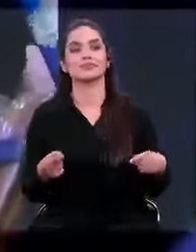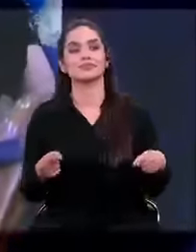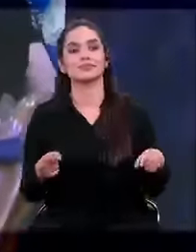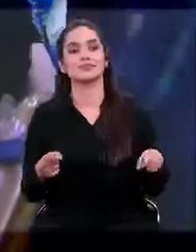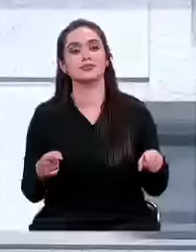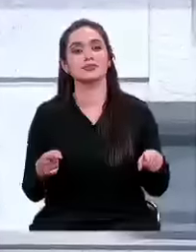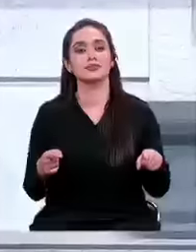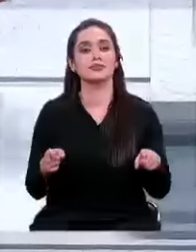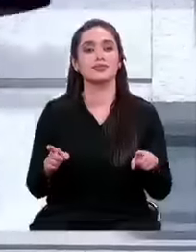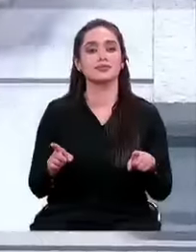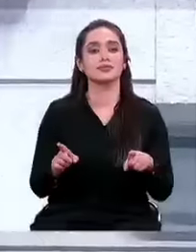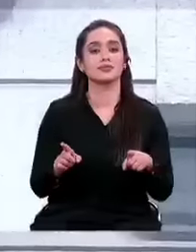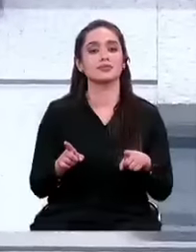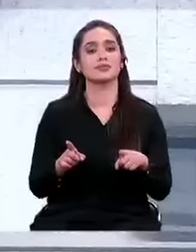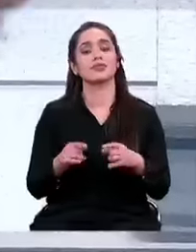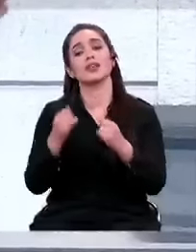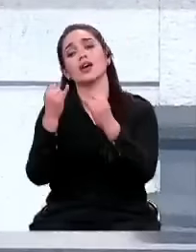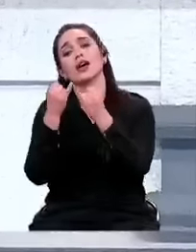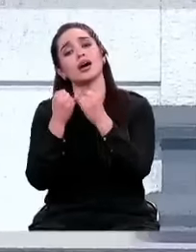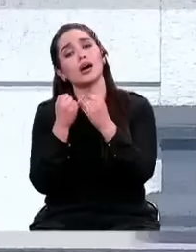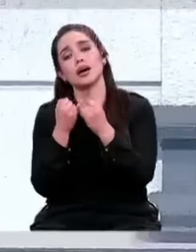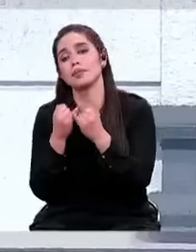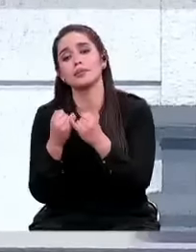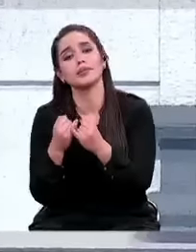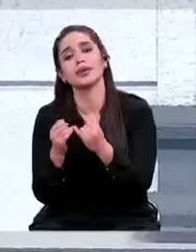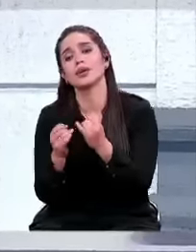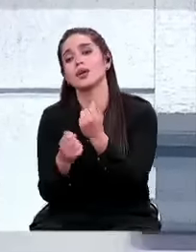Hazme, amigo, el favor.